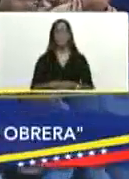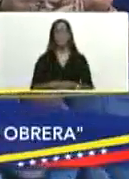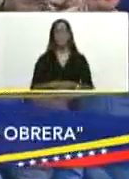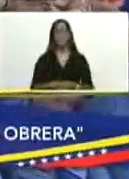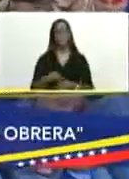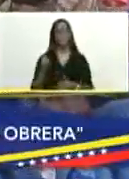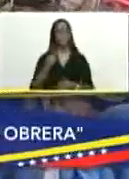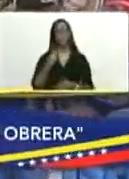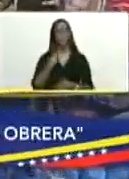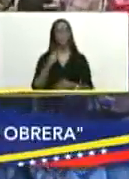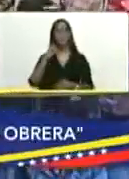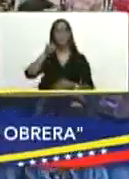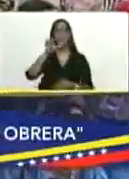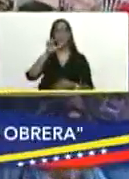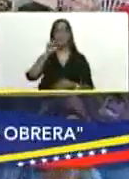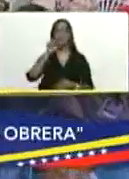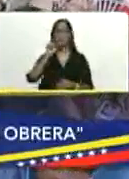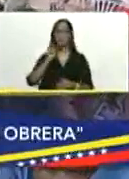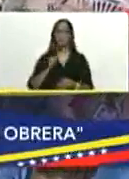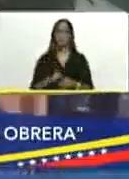como dice Jesús